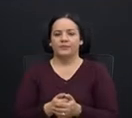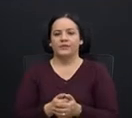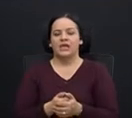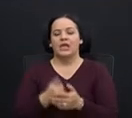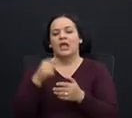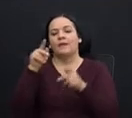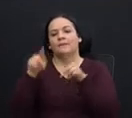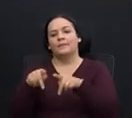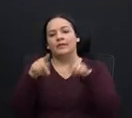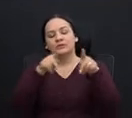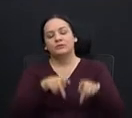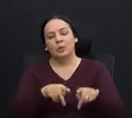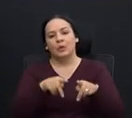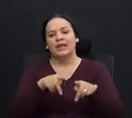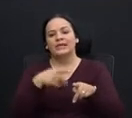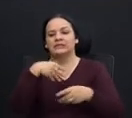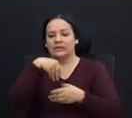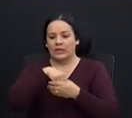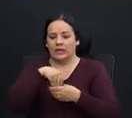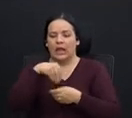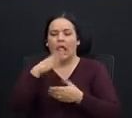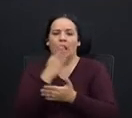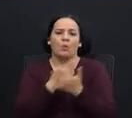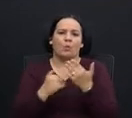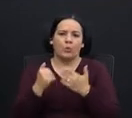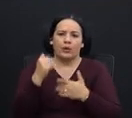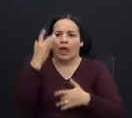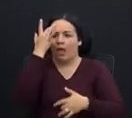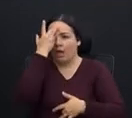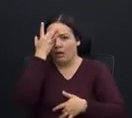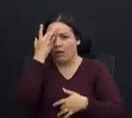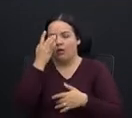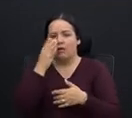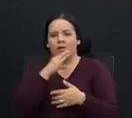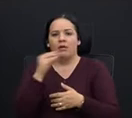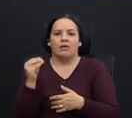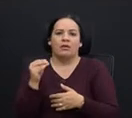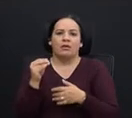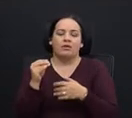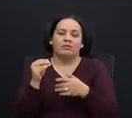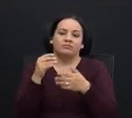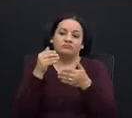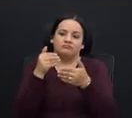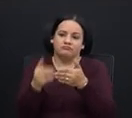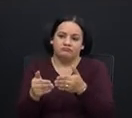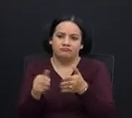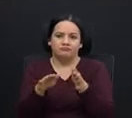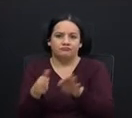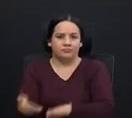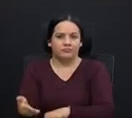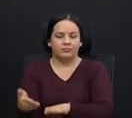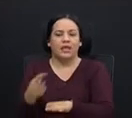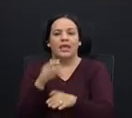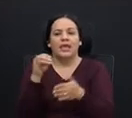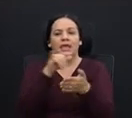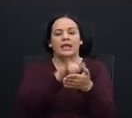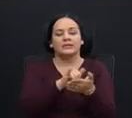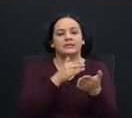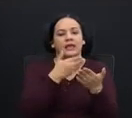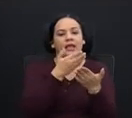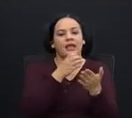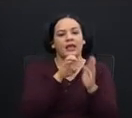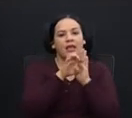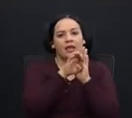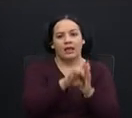pacientes portadores de una condición patológica anteriormente considerada terminal. Un buen ejemplo es el de